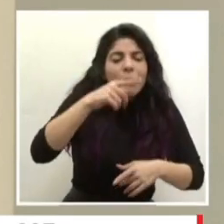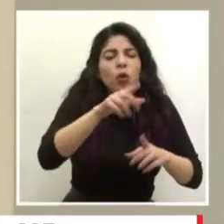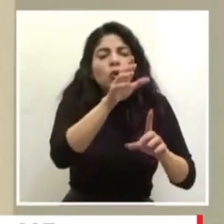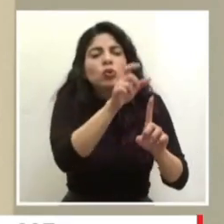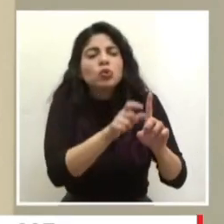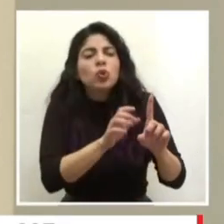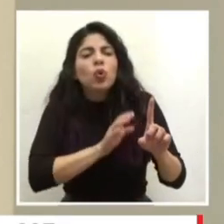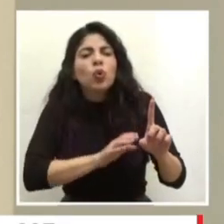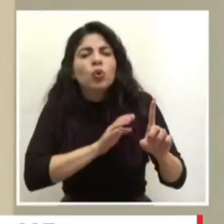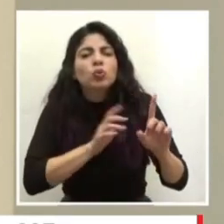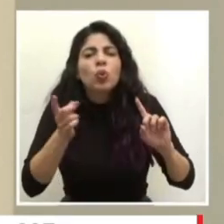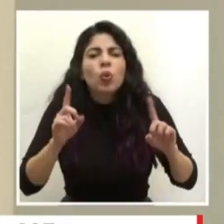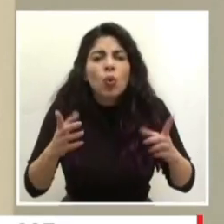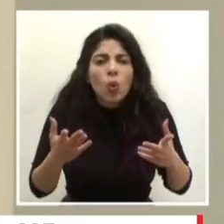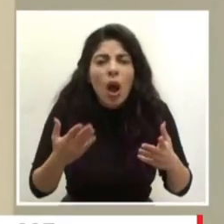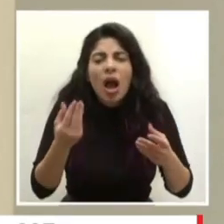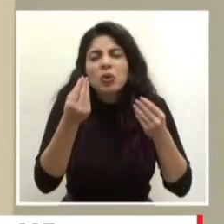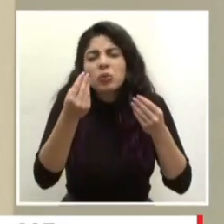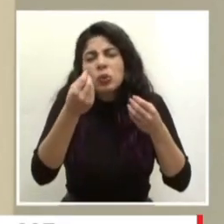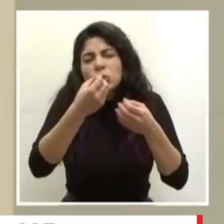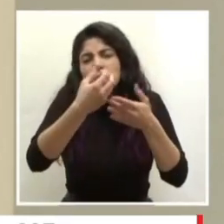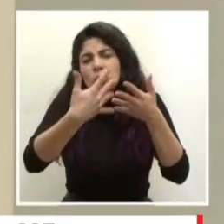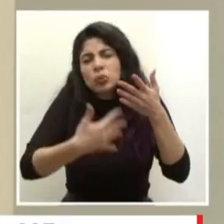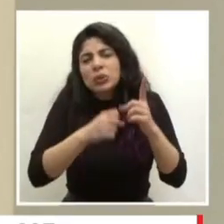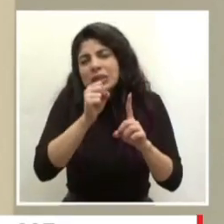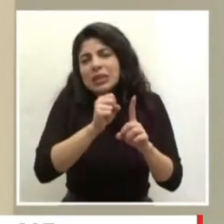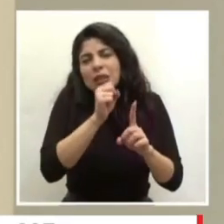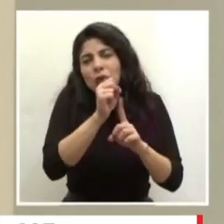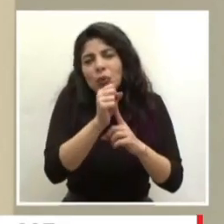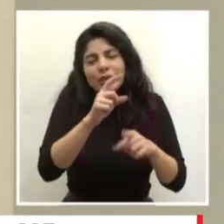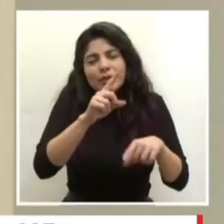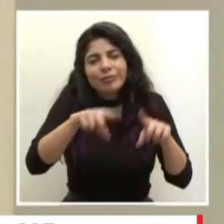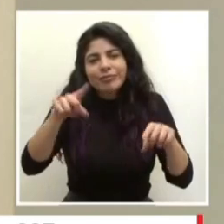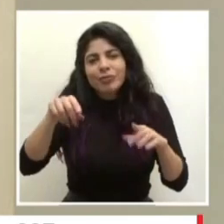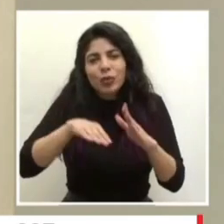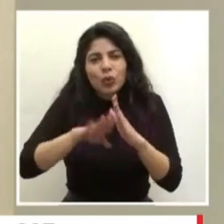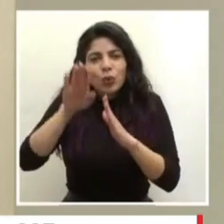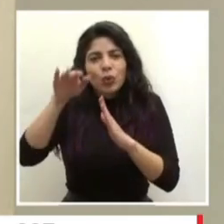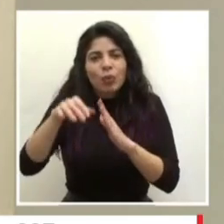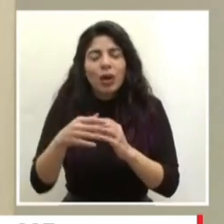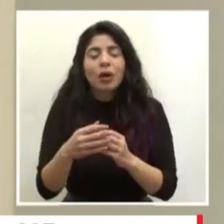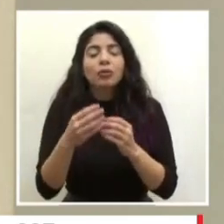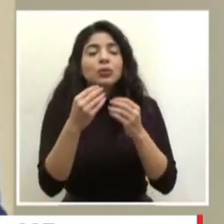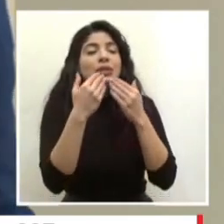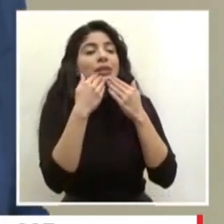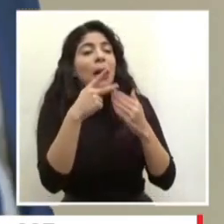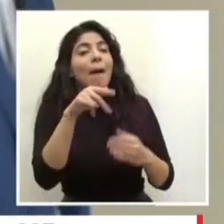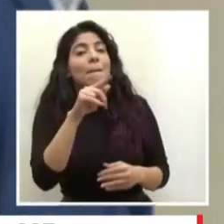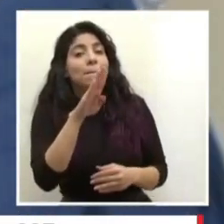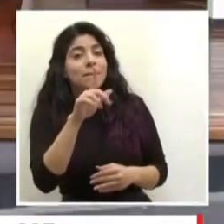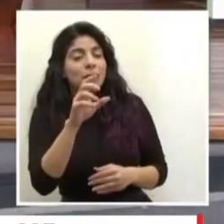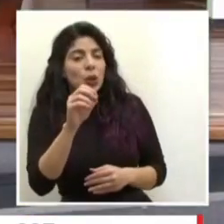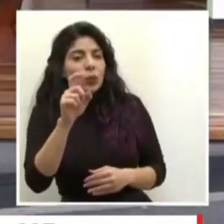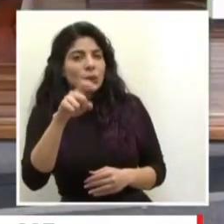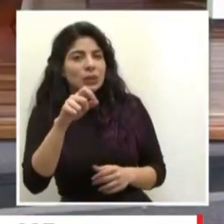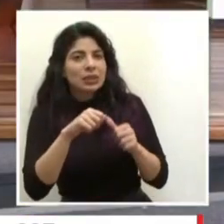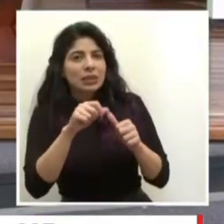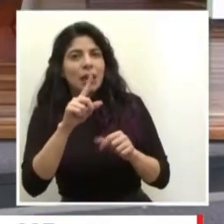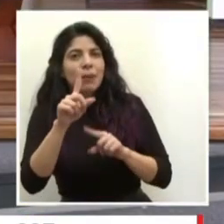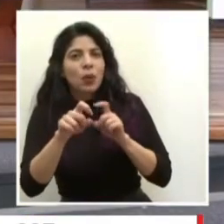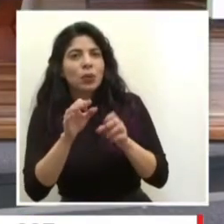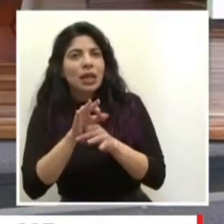tienen, ¿verdad? Diferentes circunstancias que están rodeando los momentos epidemiológicos de la curva. Muchas gracias, Pablo. Debemos continuar con las